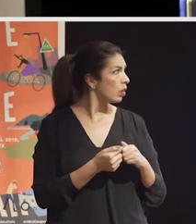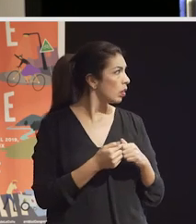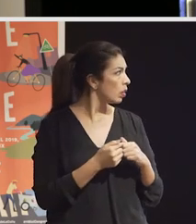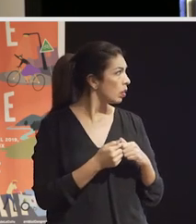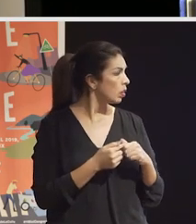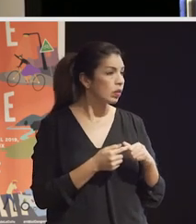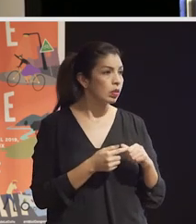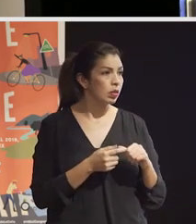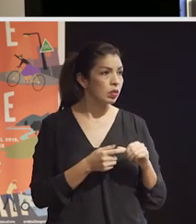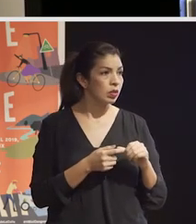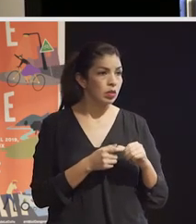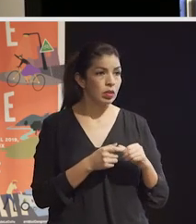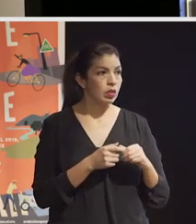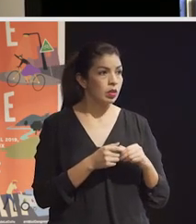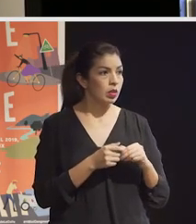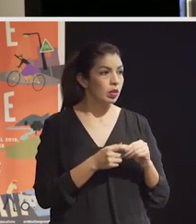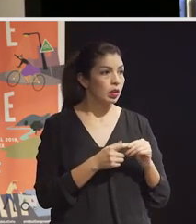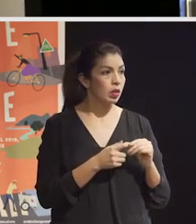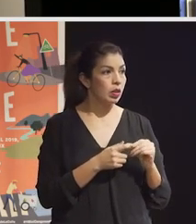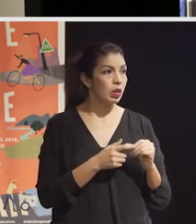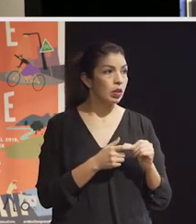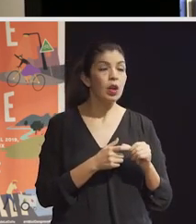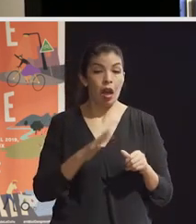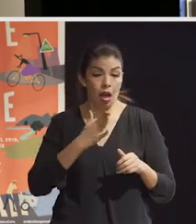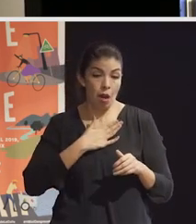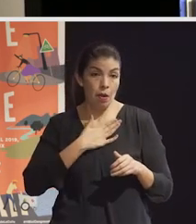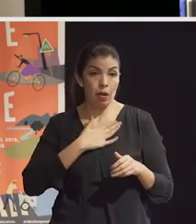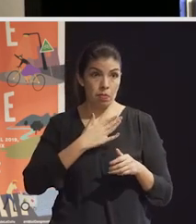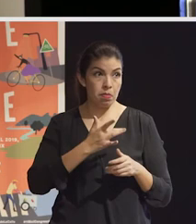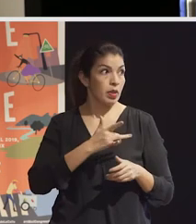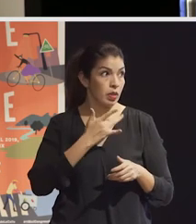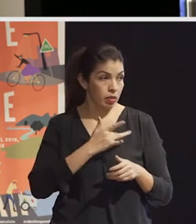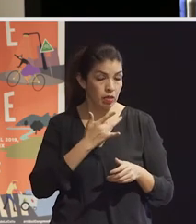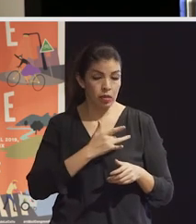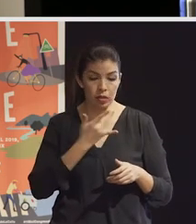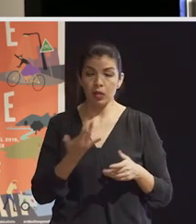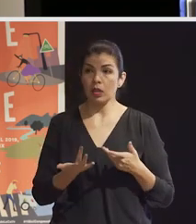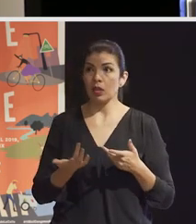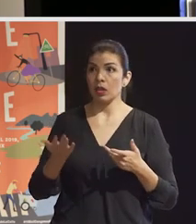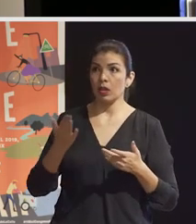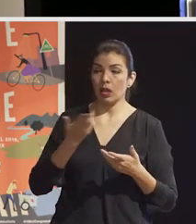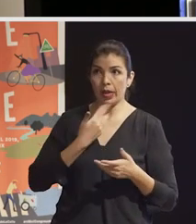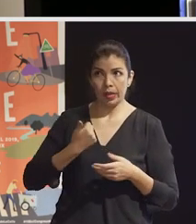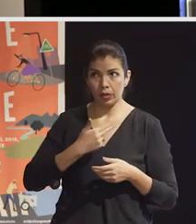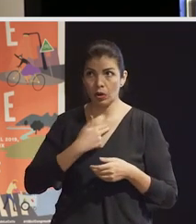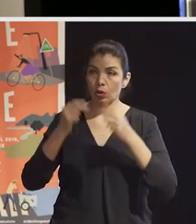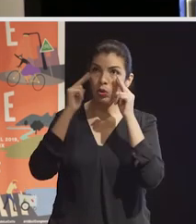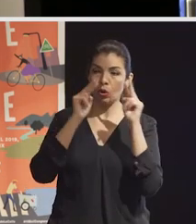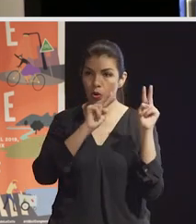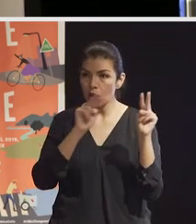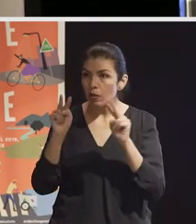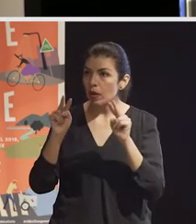y para mi forma de ver esto que hablamos de la intersección habilidad de reconocer diferentes